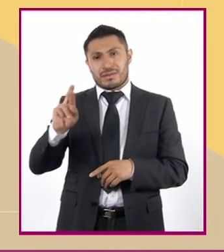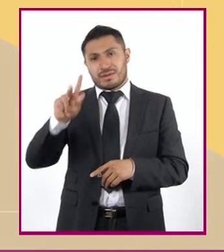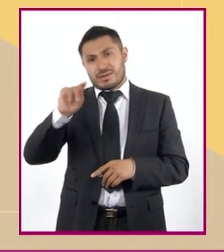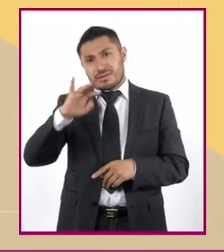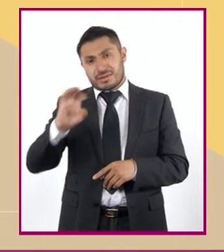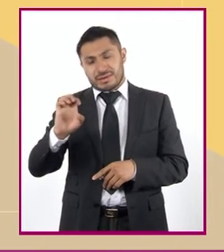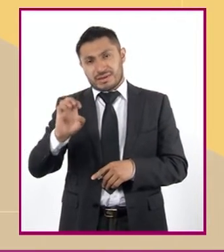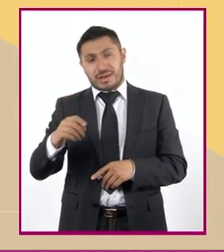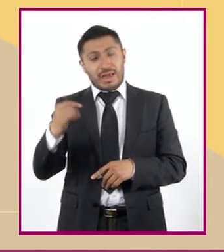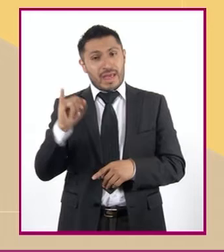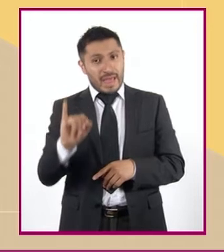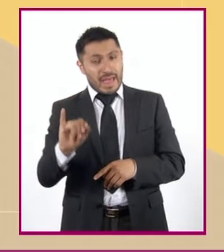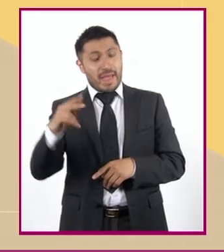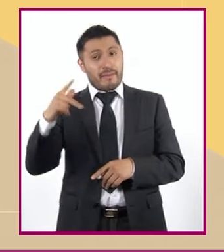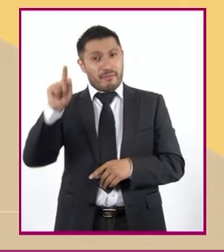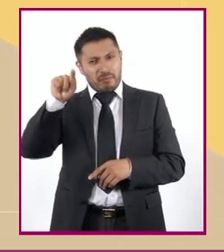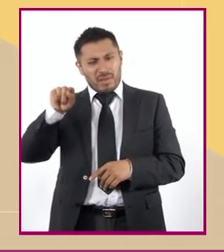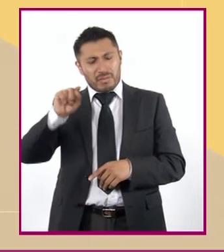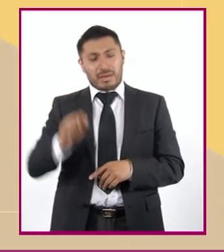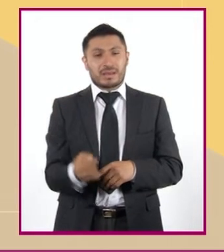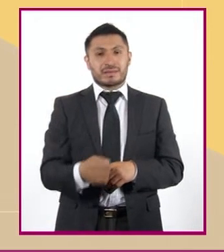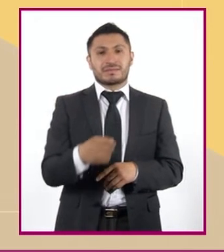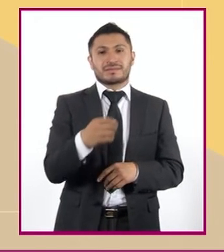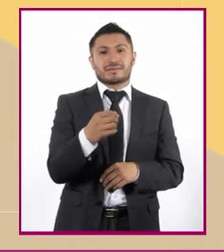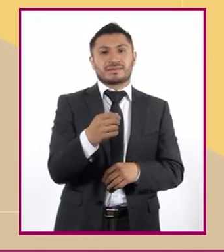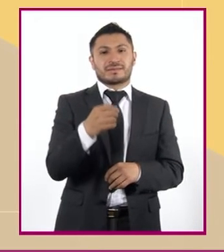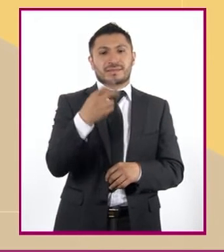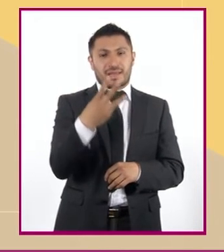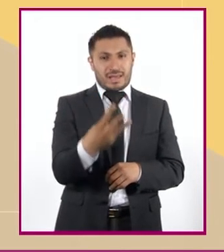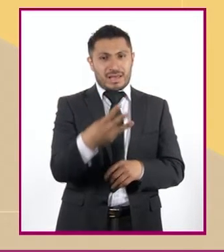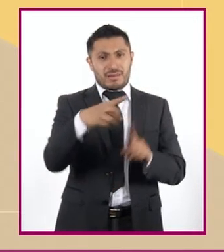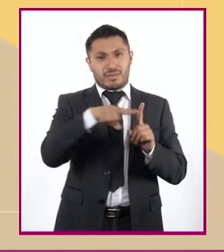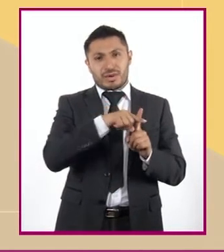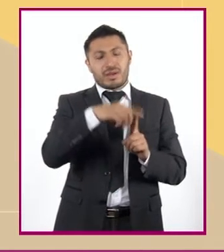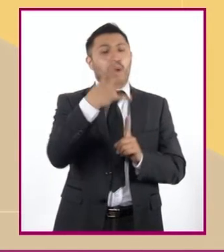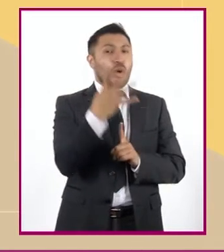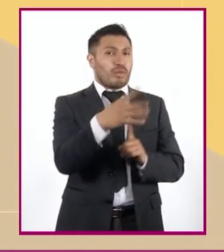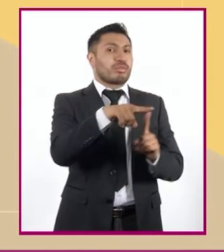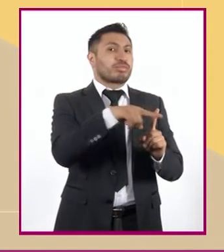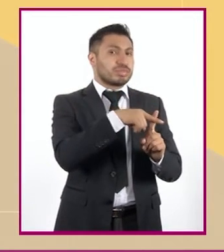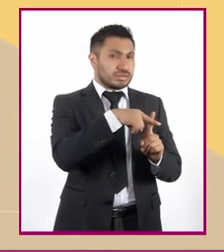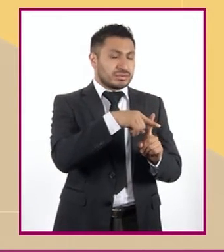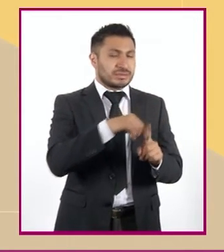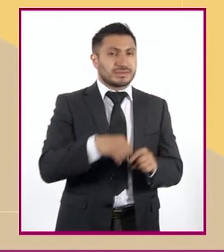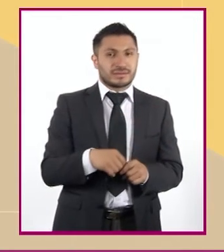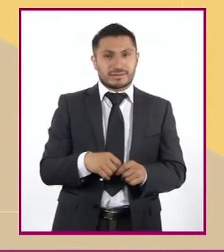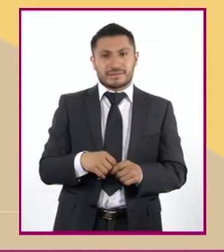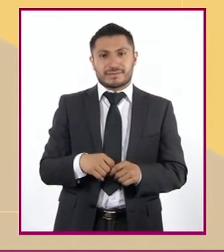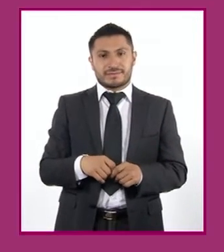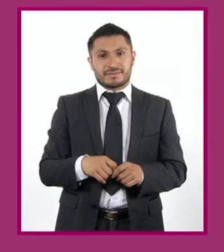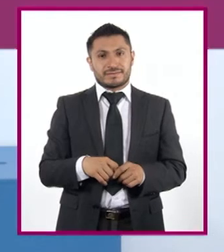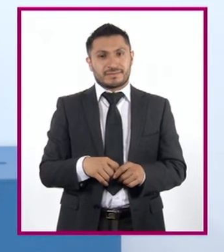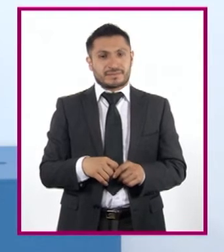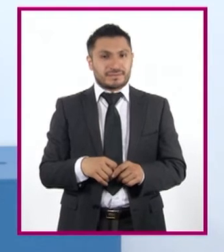el vértice I', las coordenadas son 3 positivo y 4 positivo.